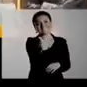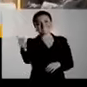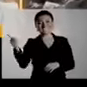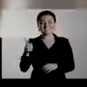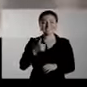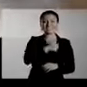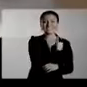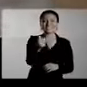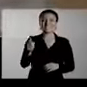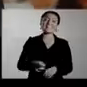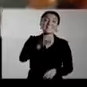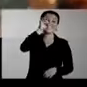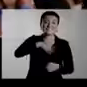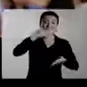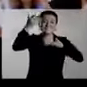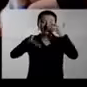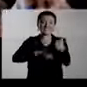todos!